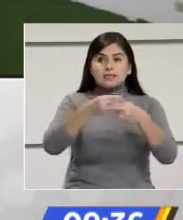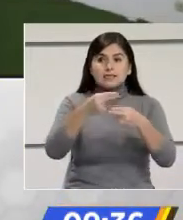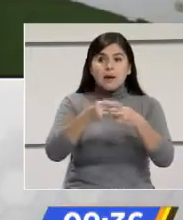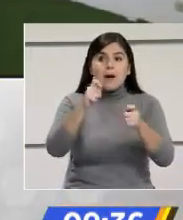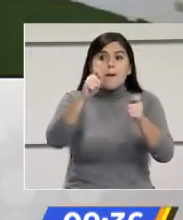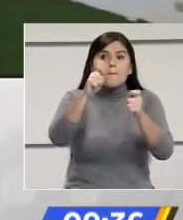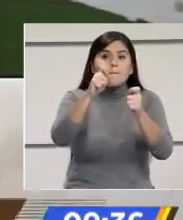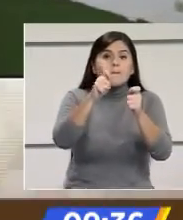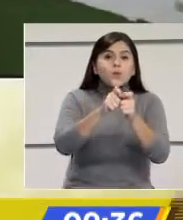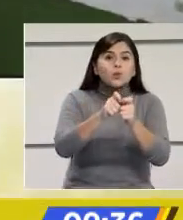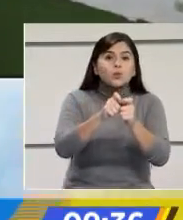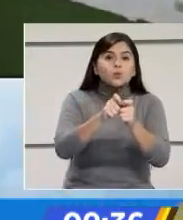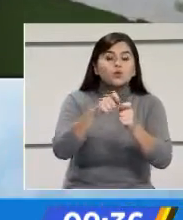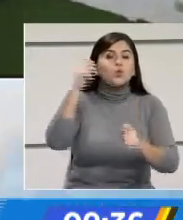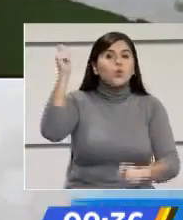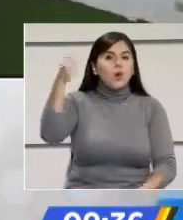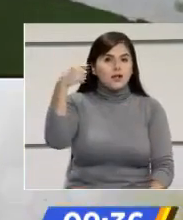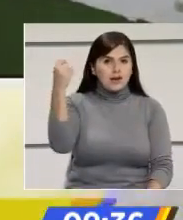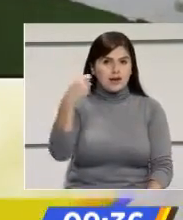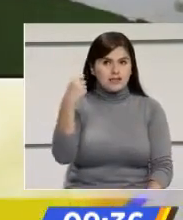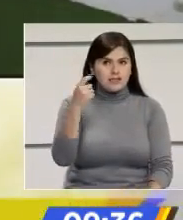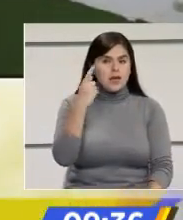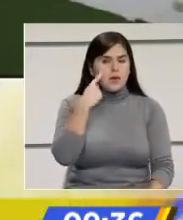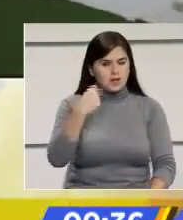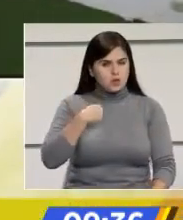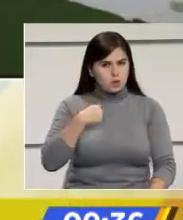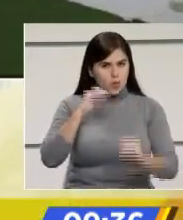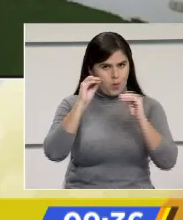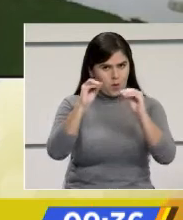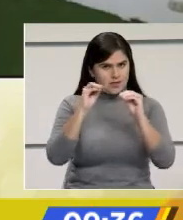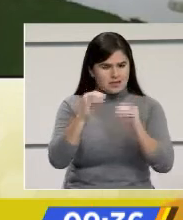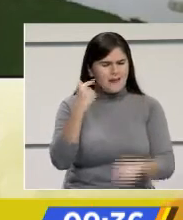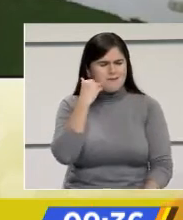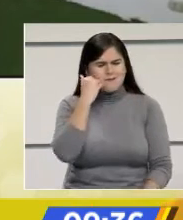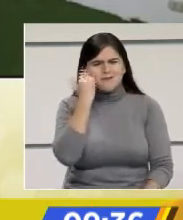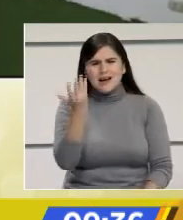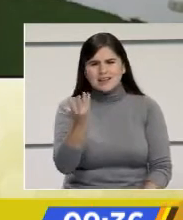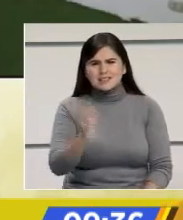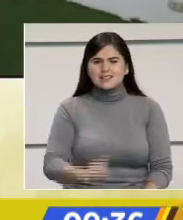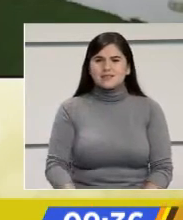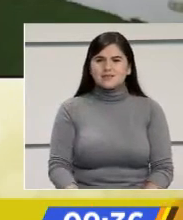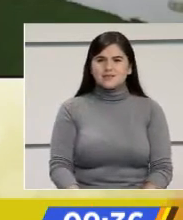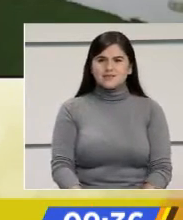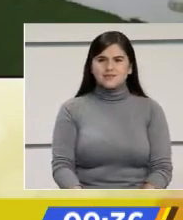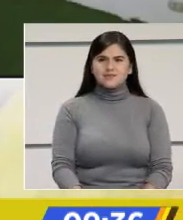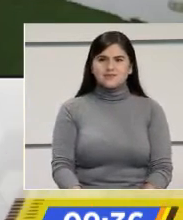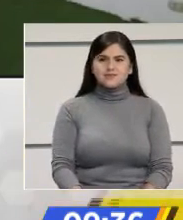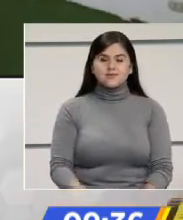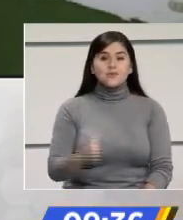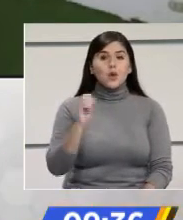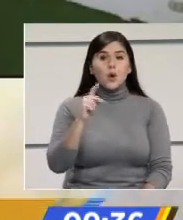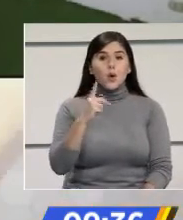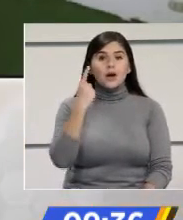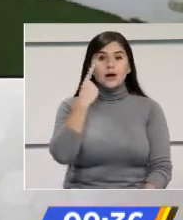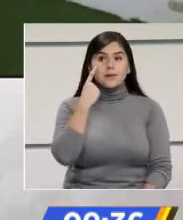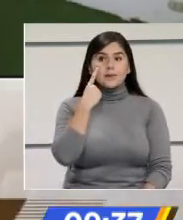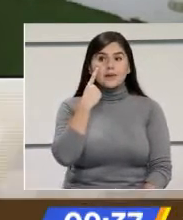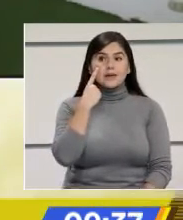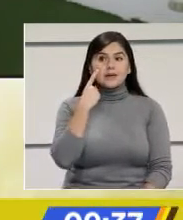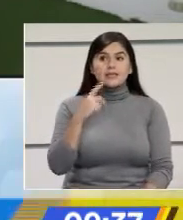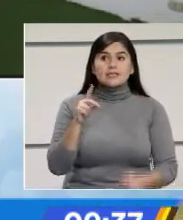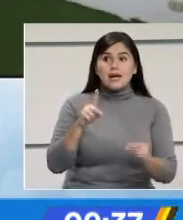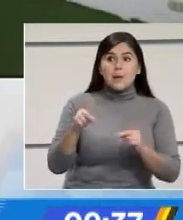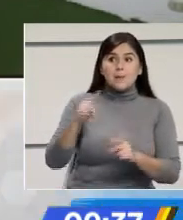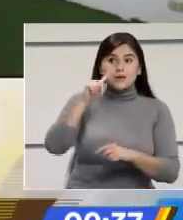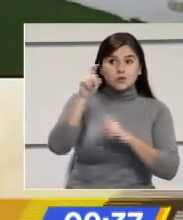tiene que enseñar, Delmis. Nos tiene que ir diciendo. Vamos a ver cómo... enseñar. Facilísimo. Ok. Facilísimo. Ok, para que la gente se entienda, no sé